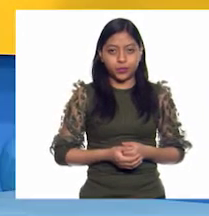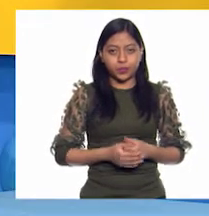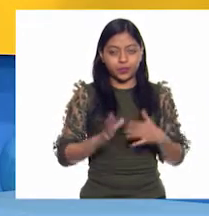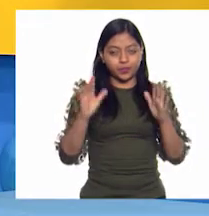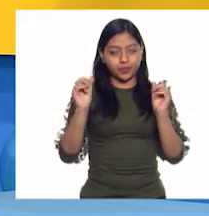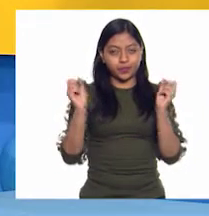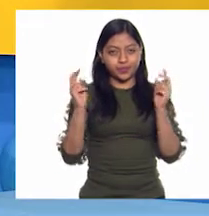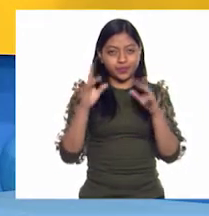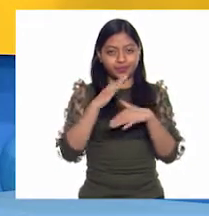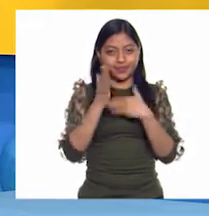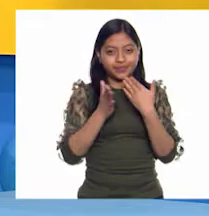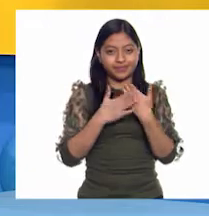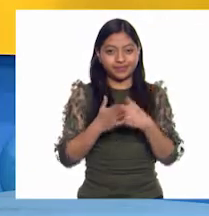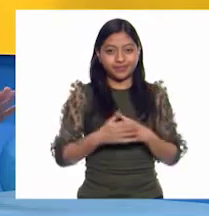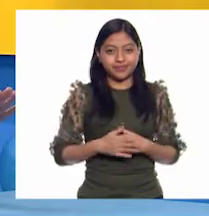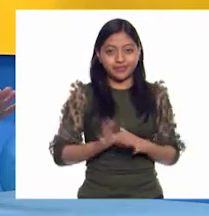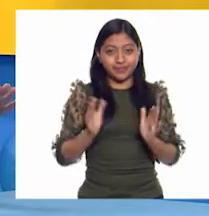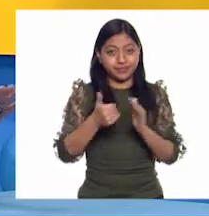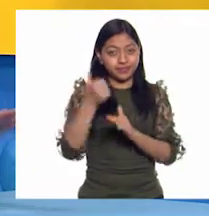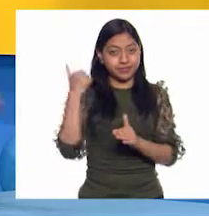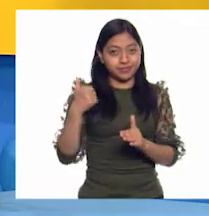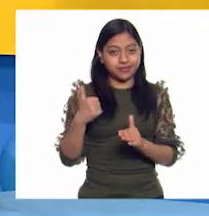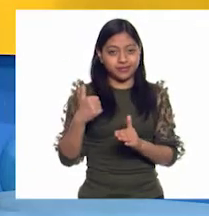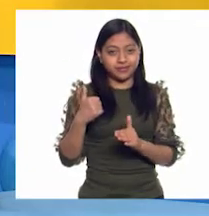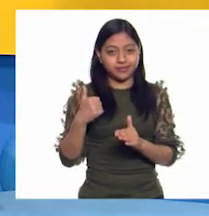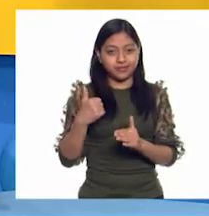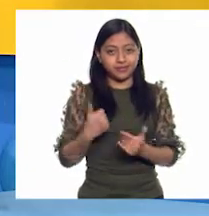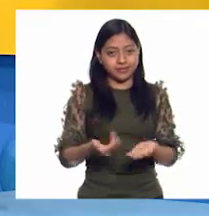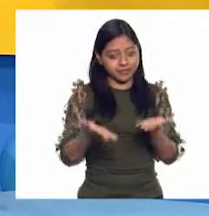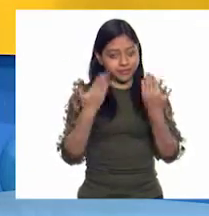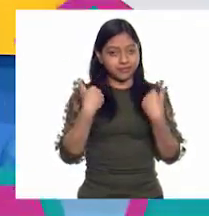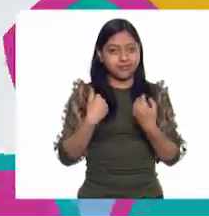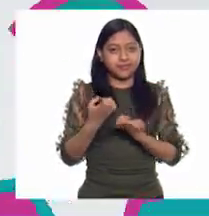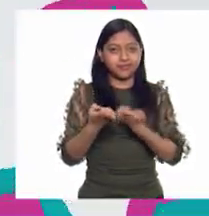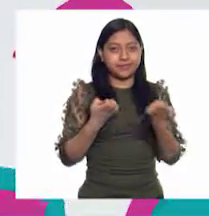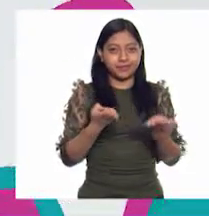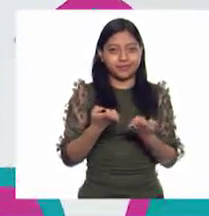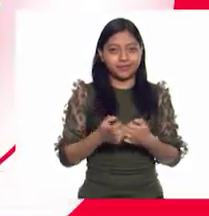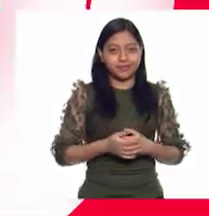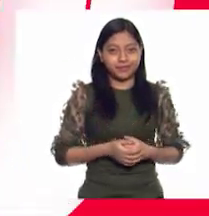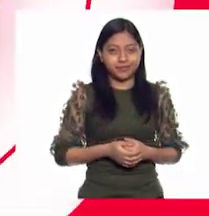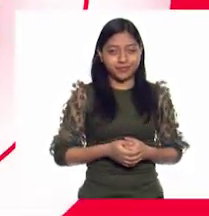Nos vemos hasta la próxima. Pero antes, a movernos un poco.